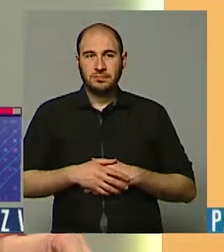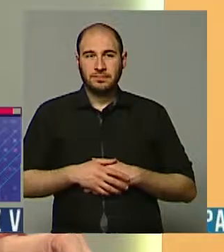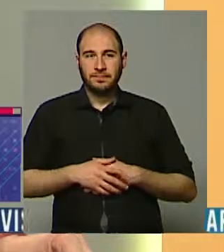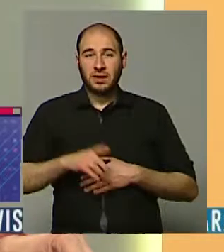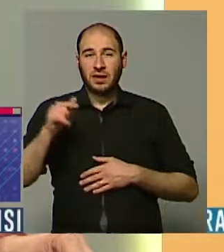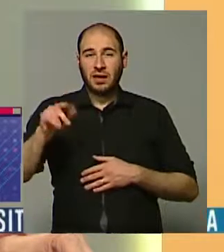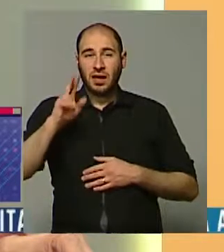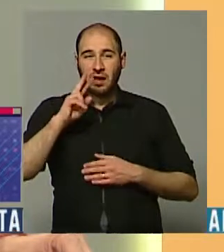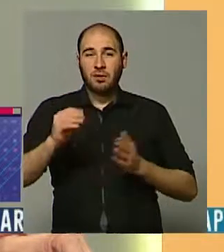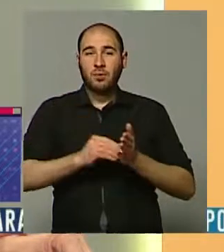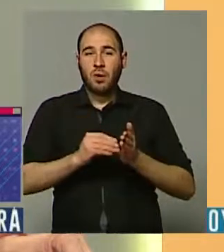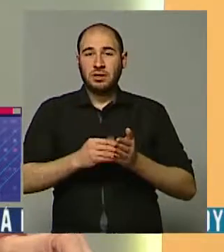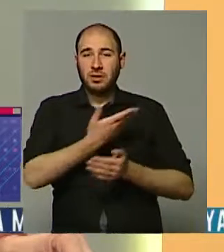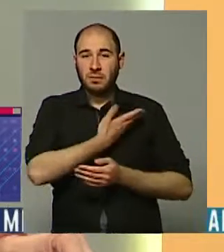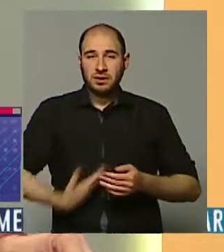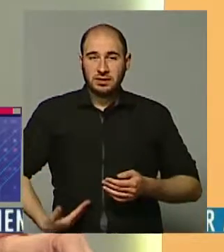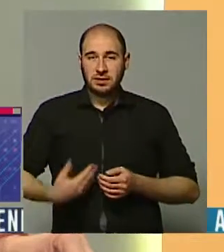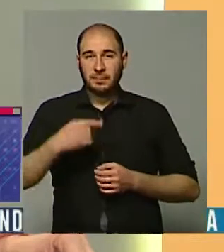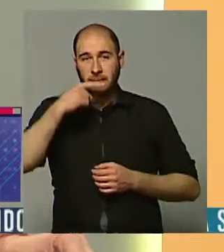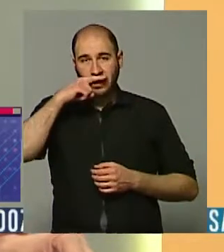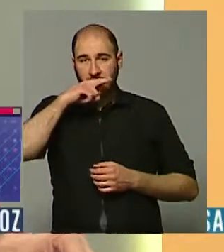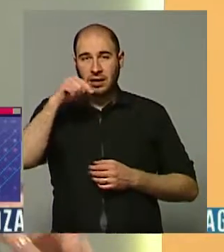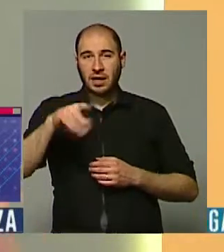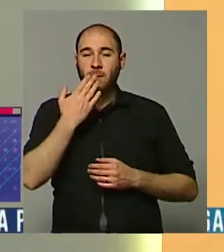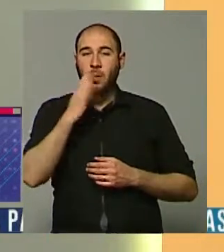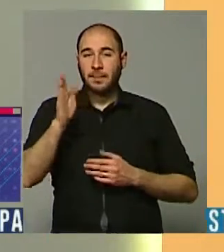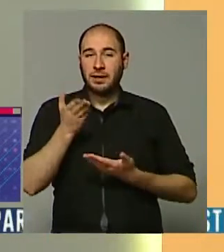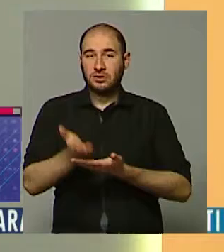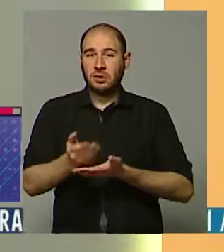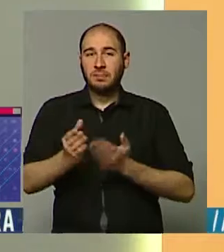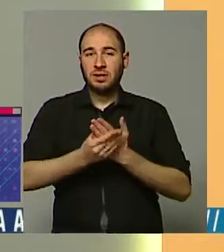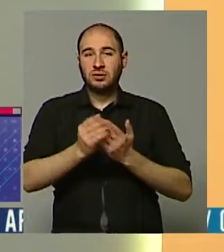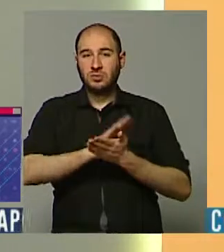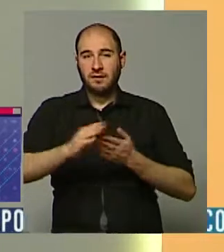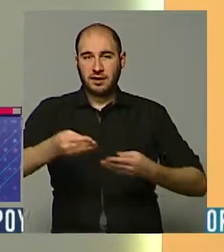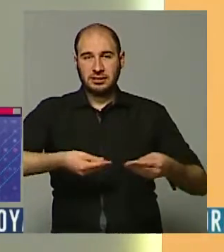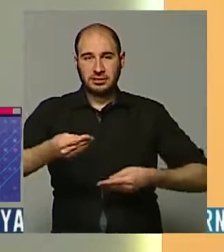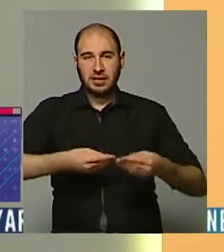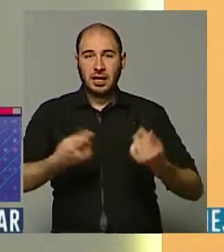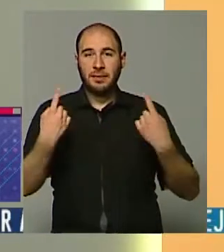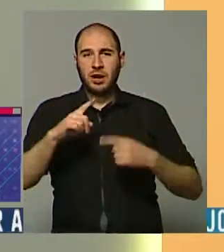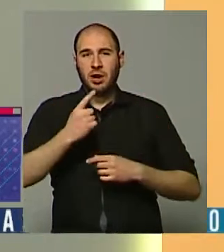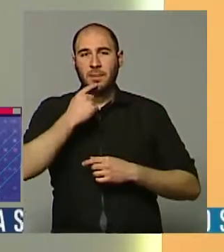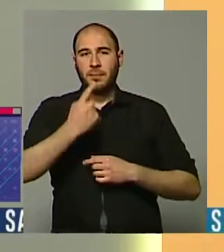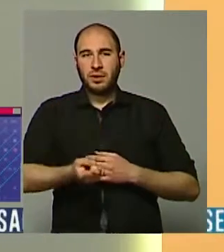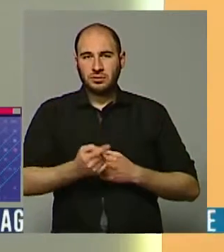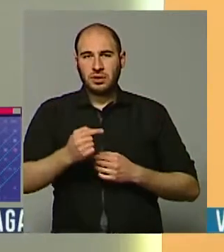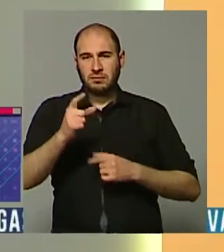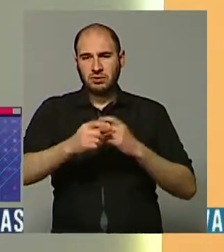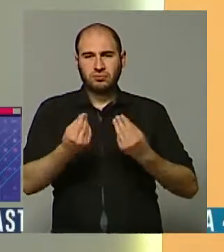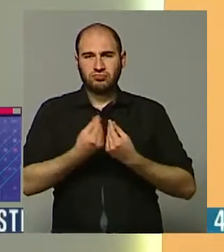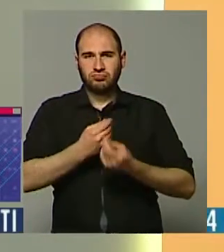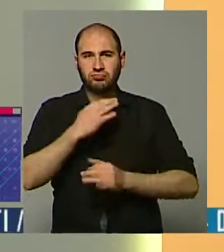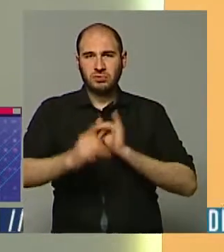Bueno, ahí veíamos el momento en el cual el presidente Mauricio Macri tomaba juramento al nuevo ministro de Hacienda. Pero la pregunta que seguramente se hicieron muchos